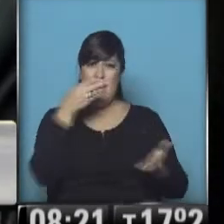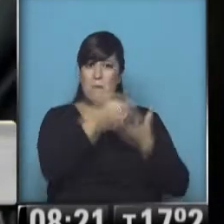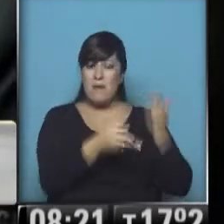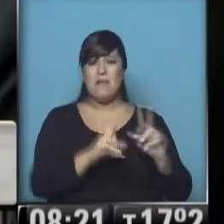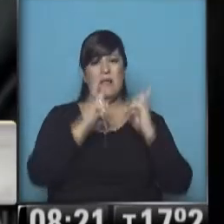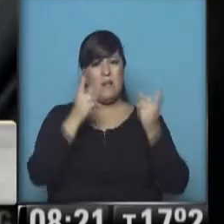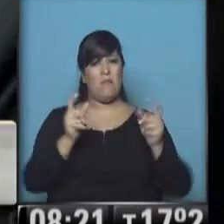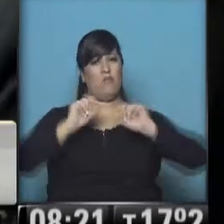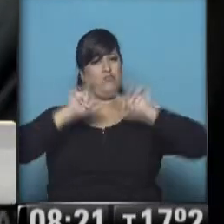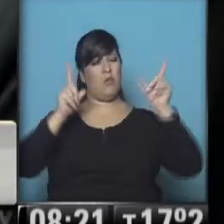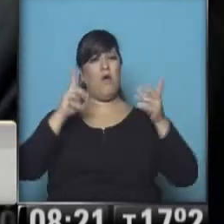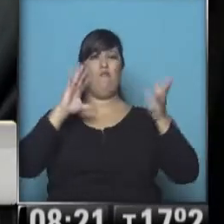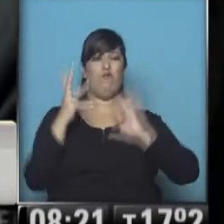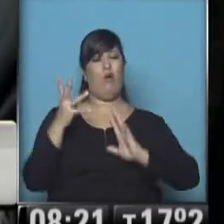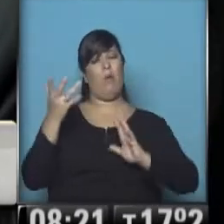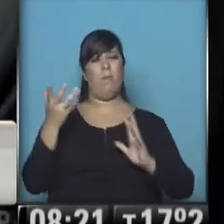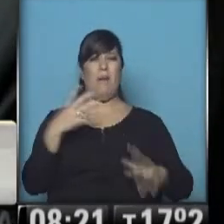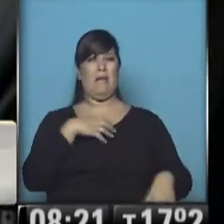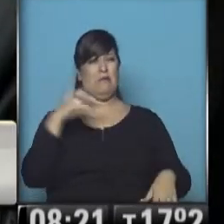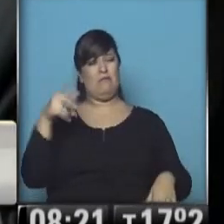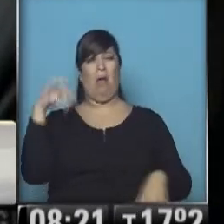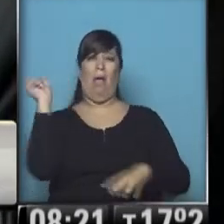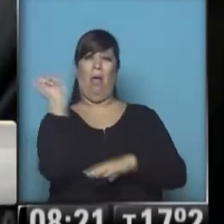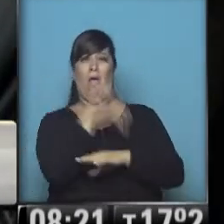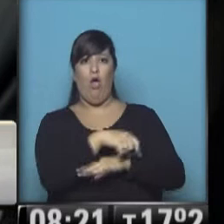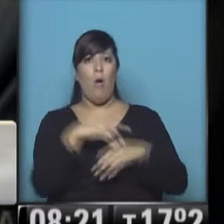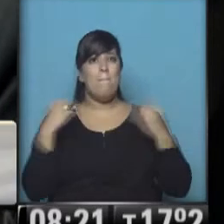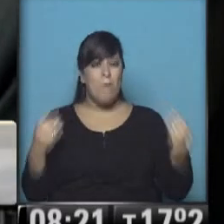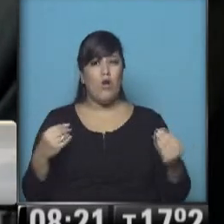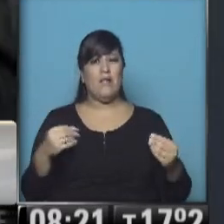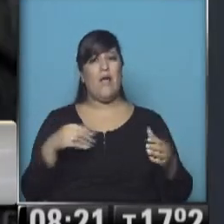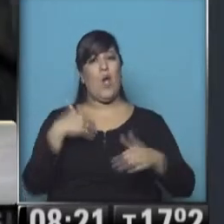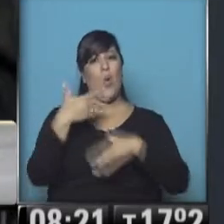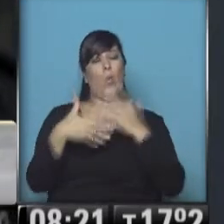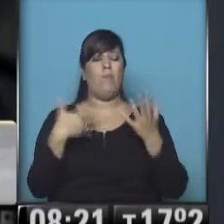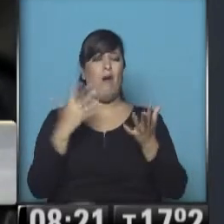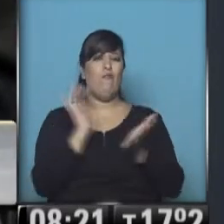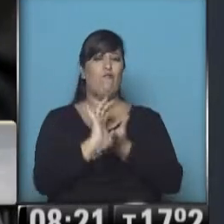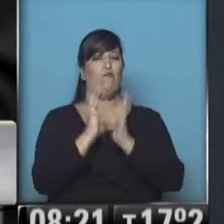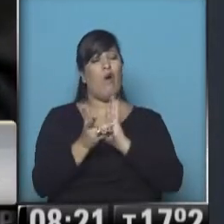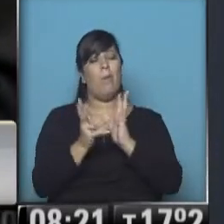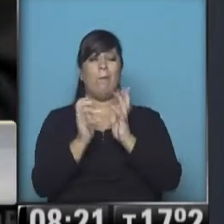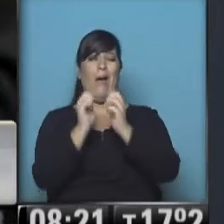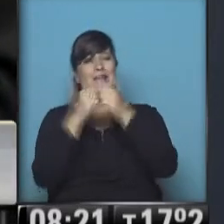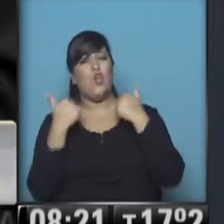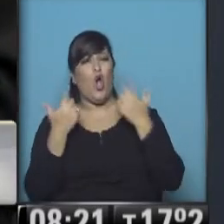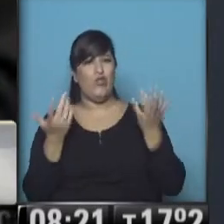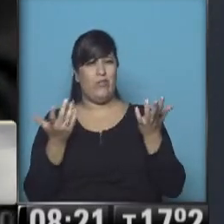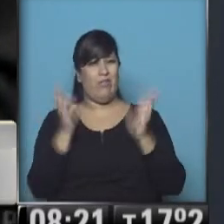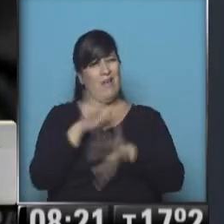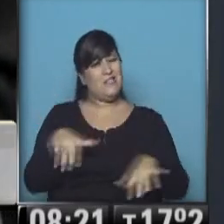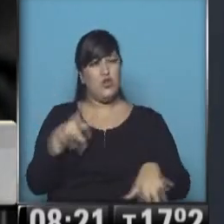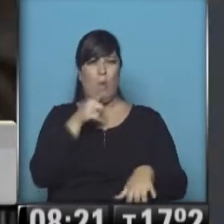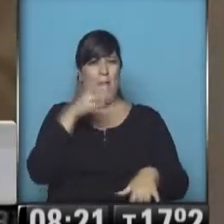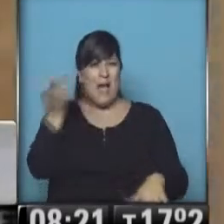más sorprendente en la actitud de desprecio sea dicha causa ya que aparece jugando a las escondidas en una actitud infantil al ocultar